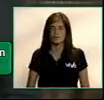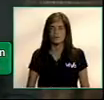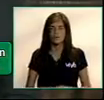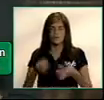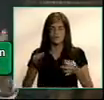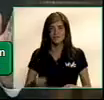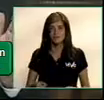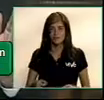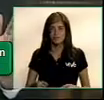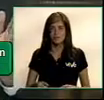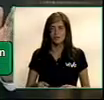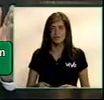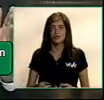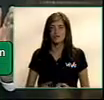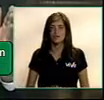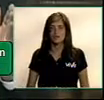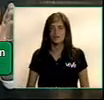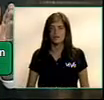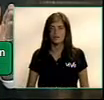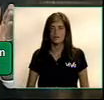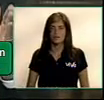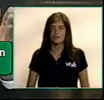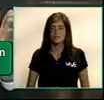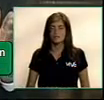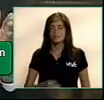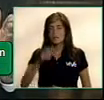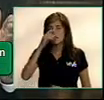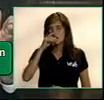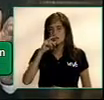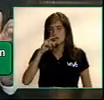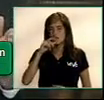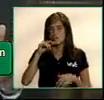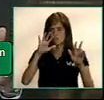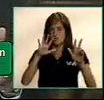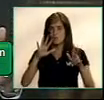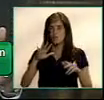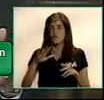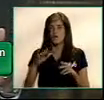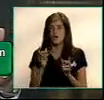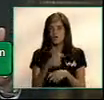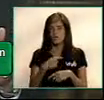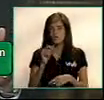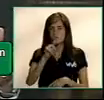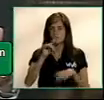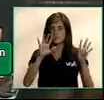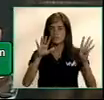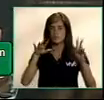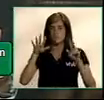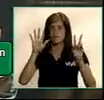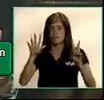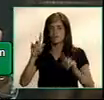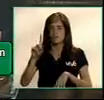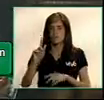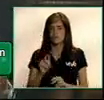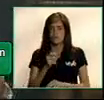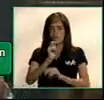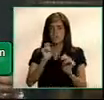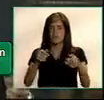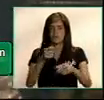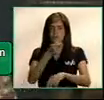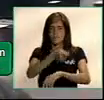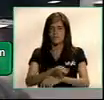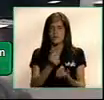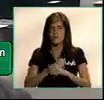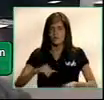precisamente, le duró desde el 8 de agosto de 1971, que ingresa a la Academia Militar como